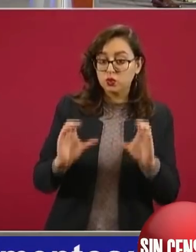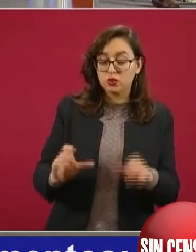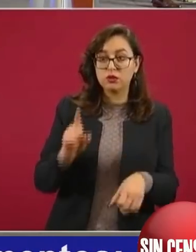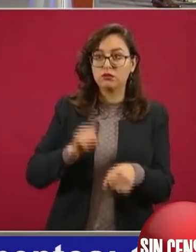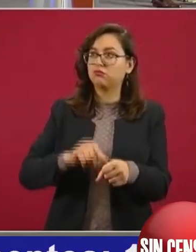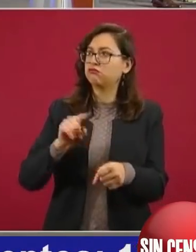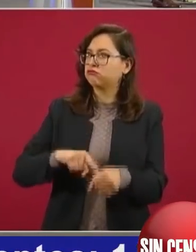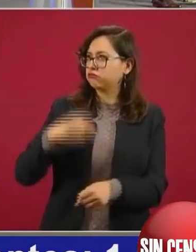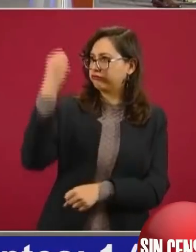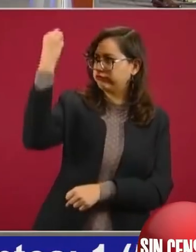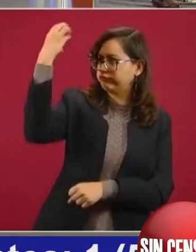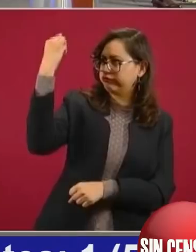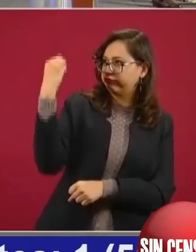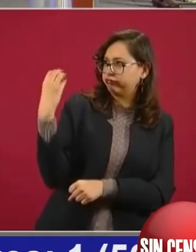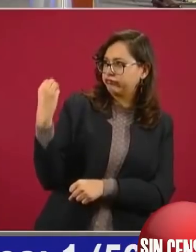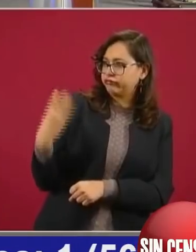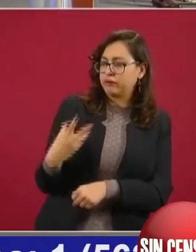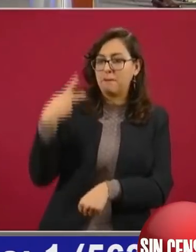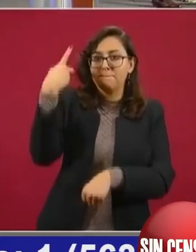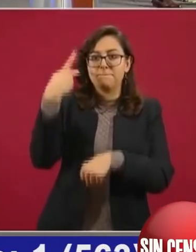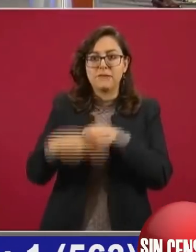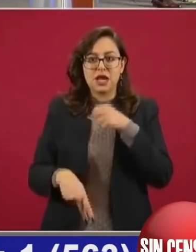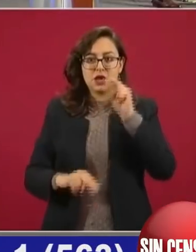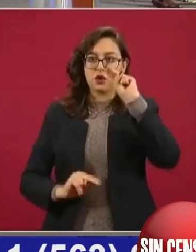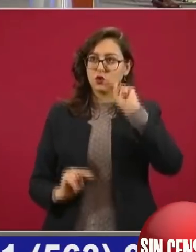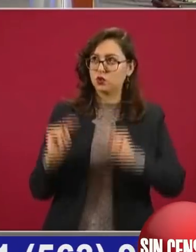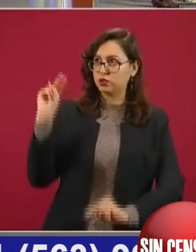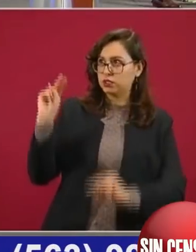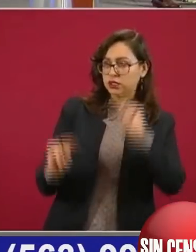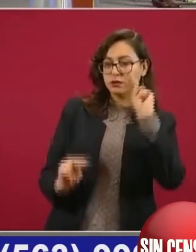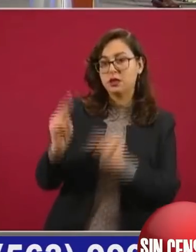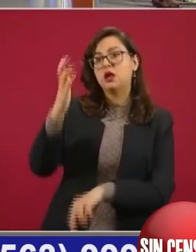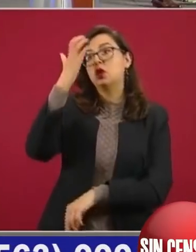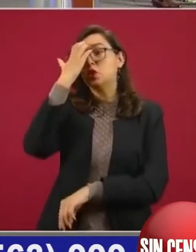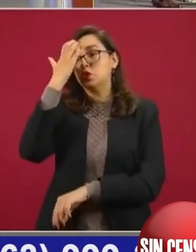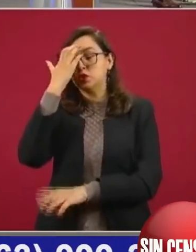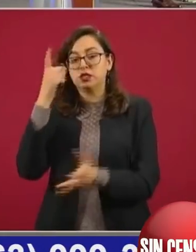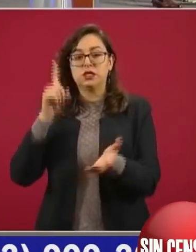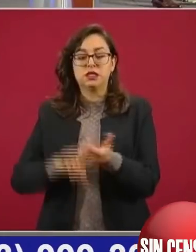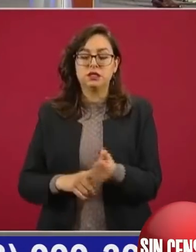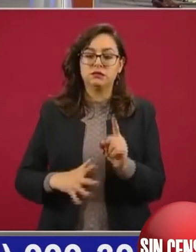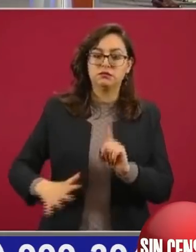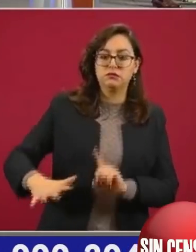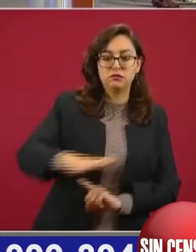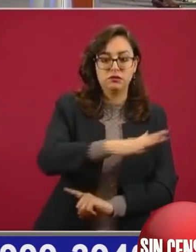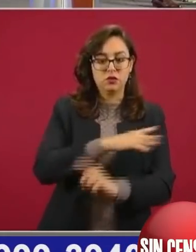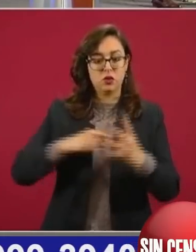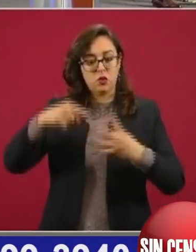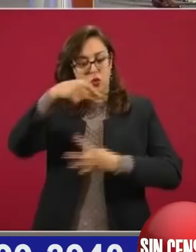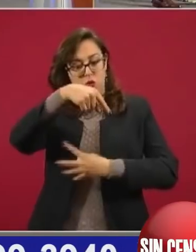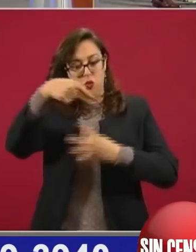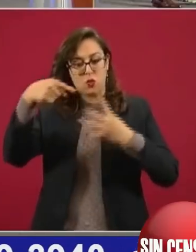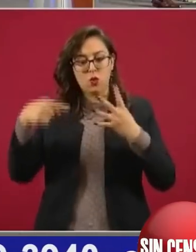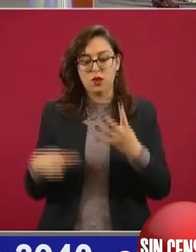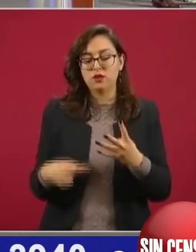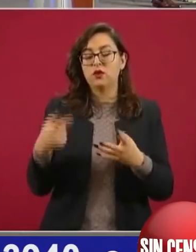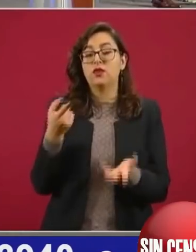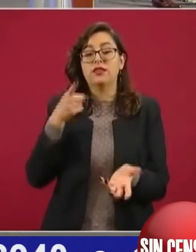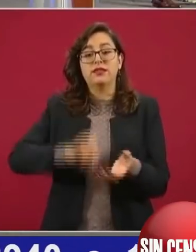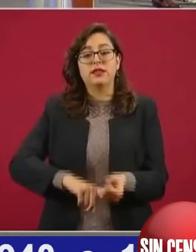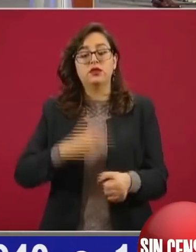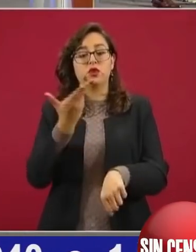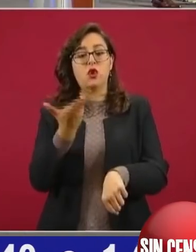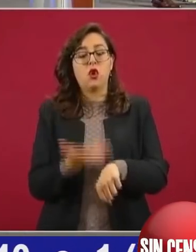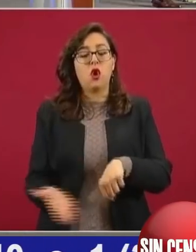semáforo de riesgo que nos permite saber la intensidad epidémica en sus 4 dimensiones a partir de 10 indicadores y